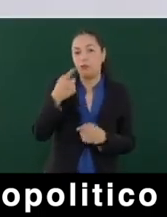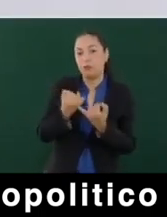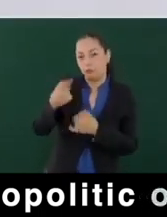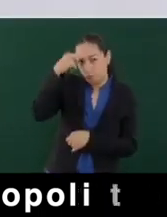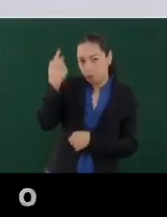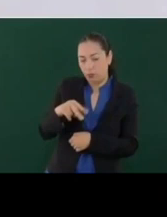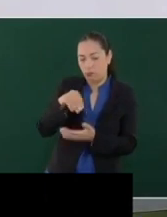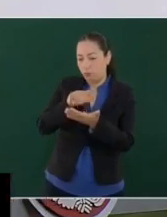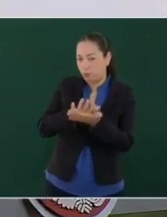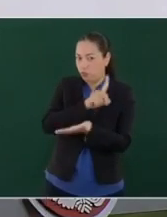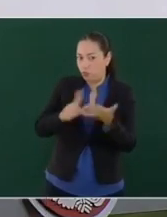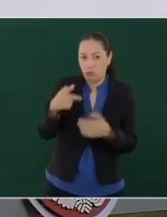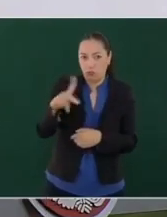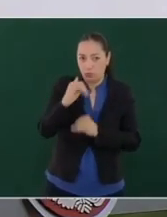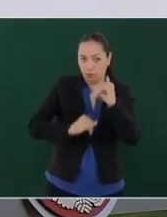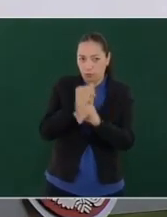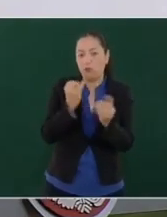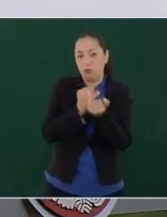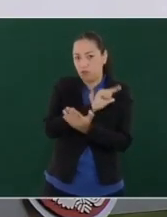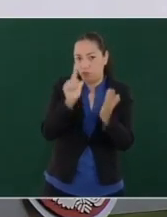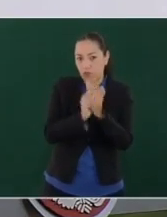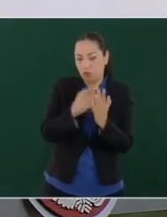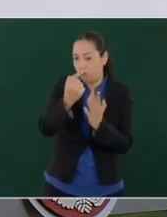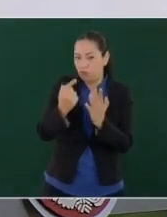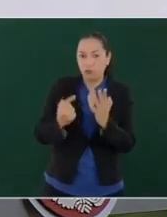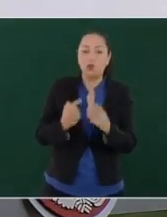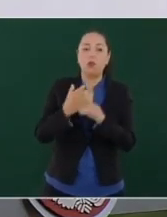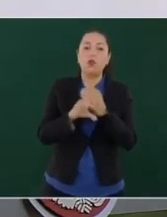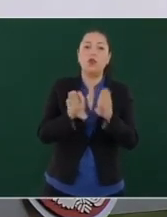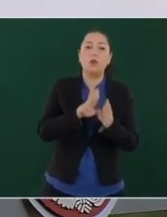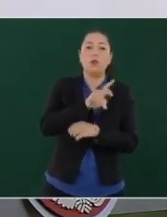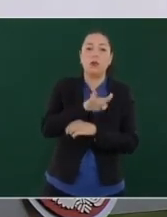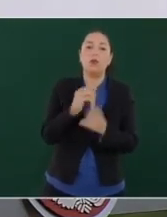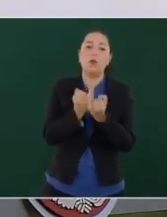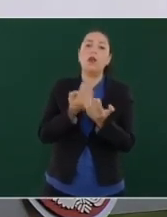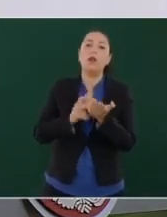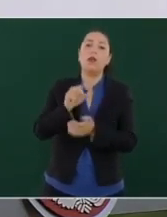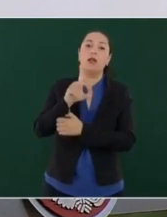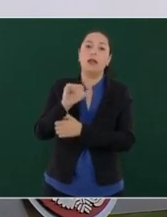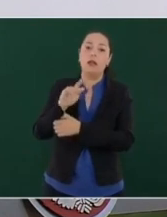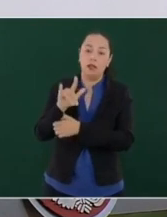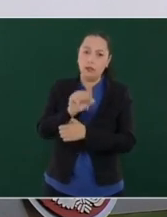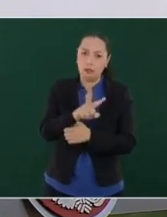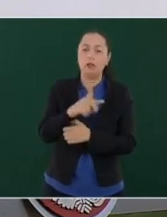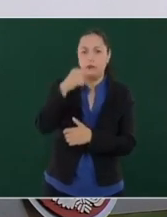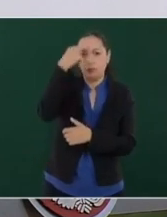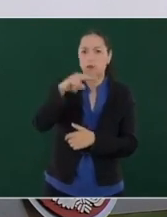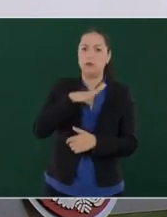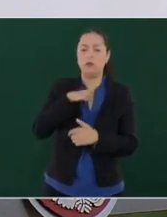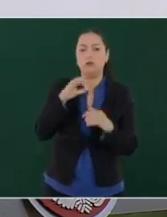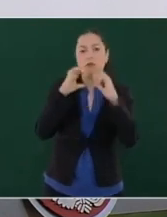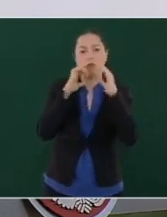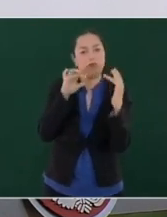Quito, anuncia la canciller Alicia Bárcena. Agrega que solicitará también el respaldo de los países que integran la comunidad de estados